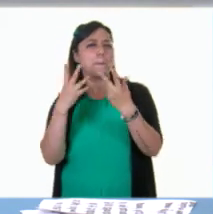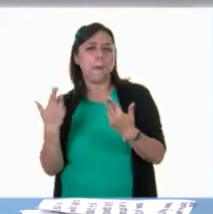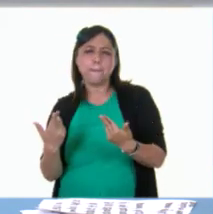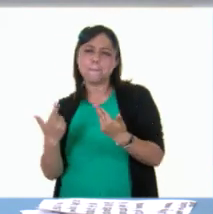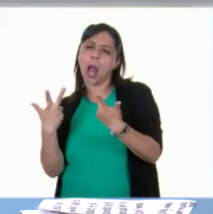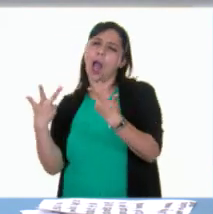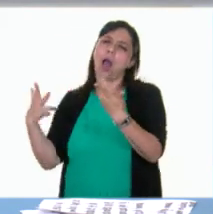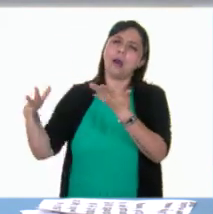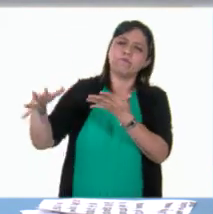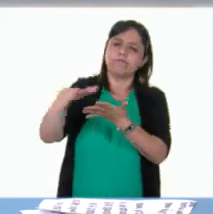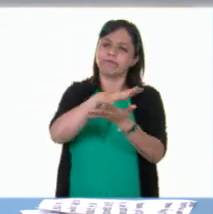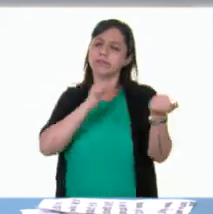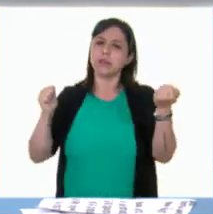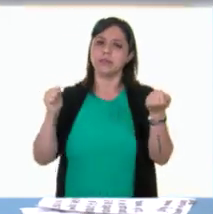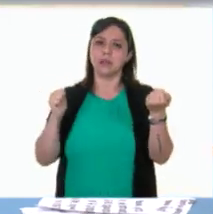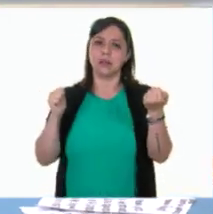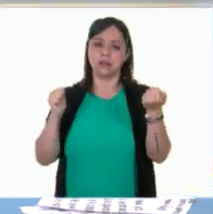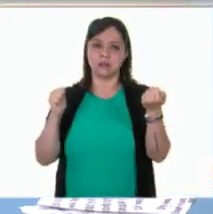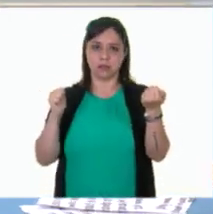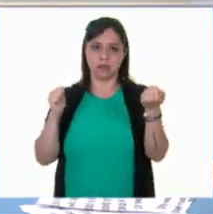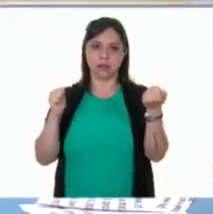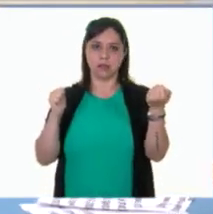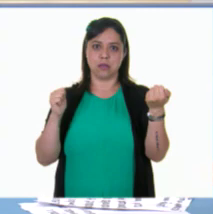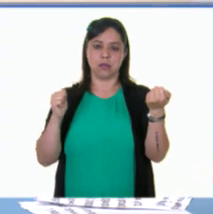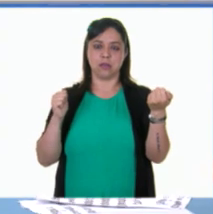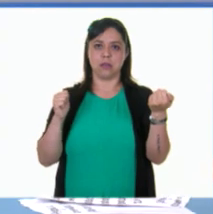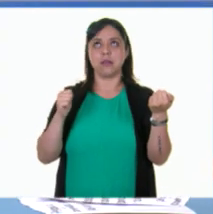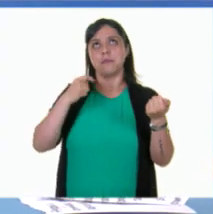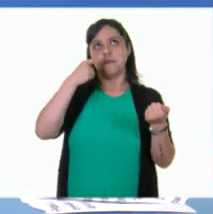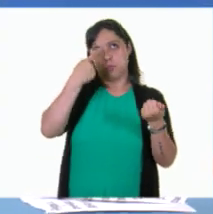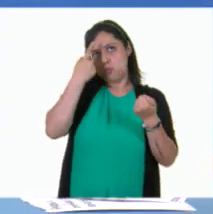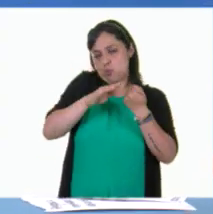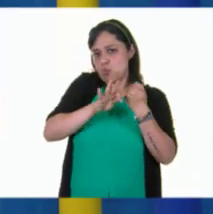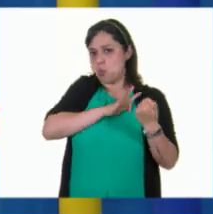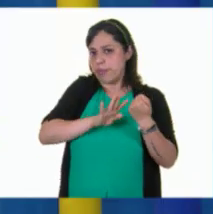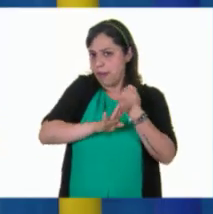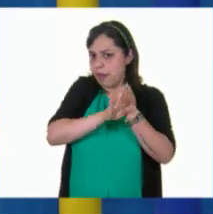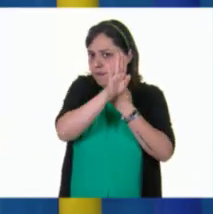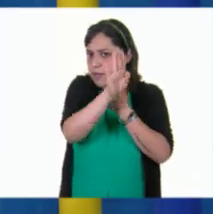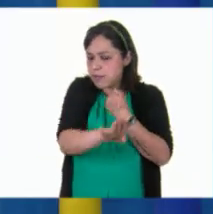hacemos cosas para que la gente sea menos vulnerable, ¿no?